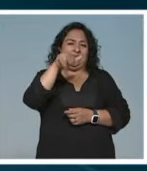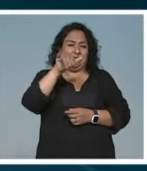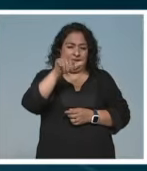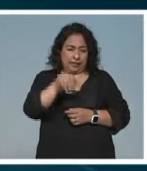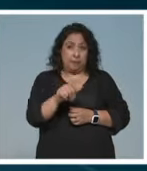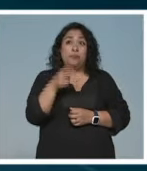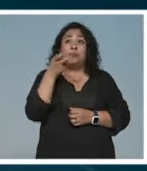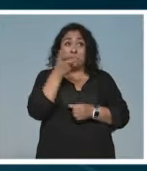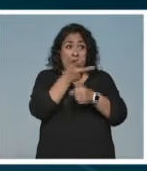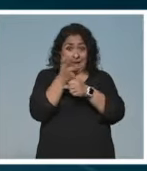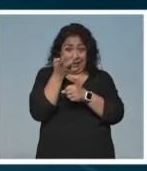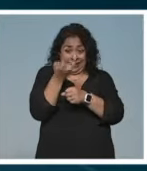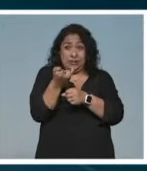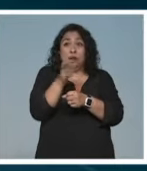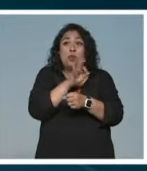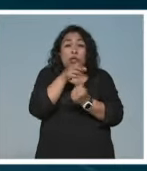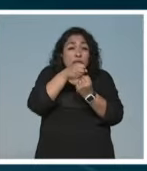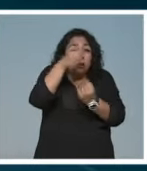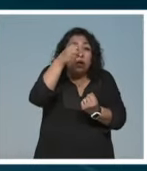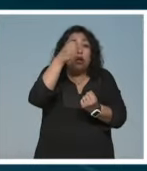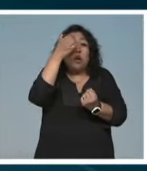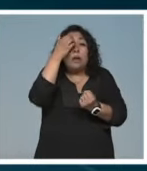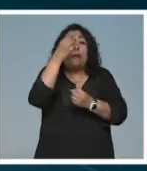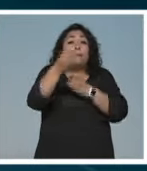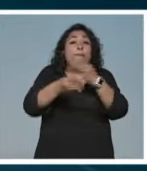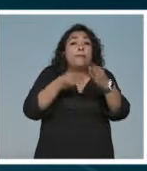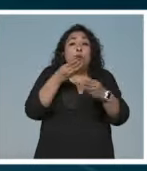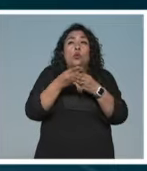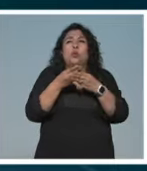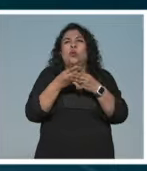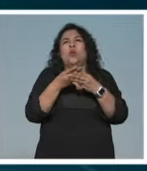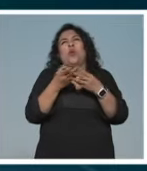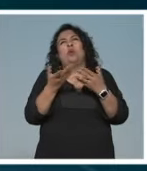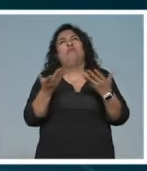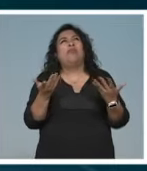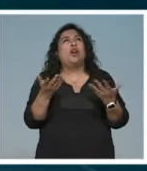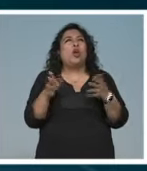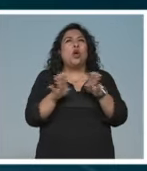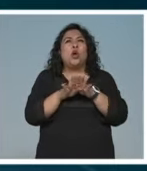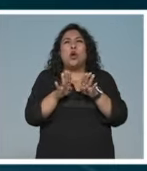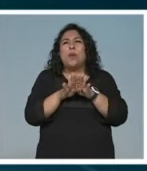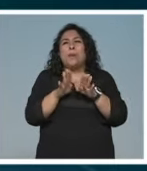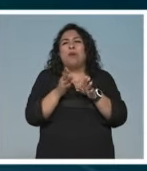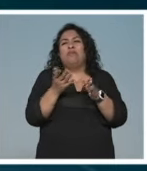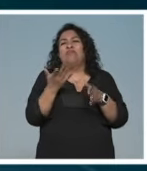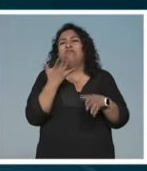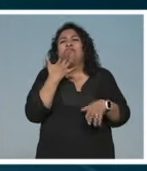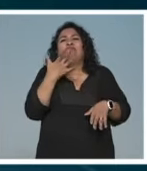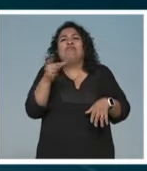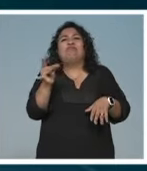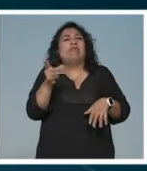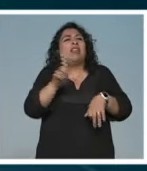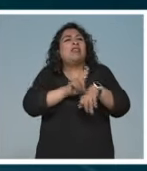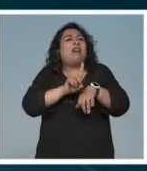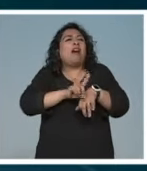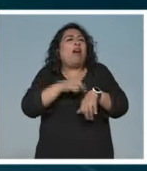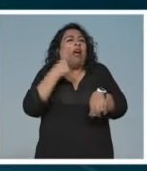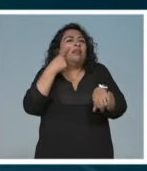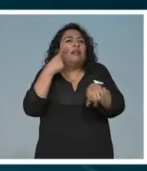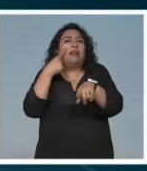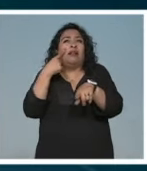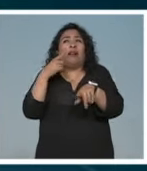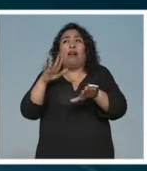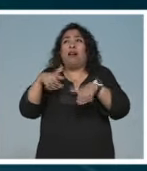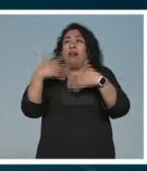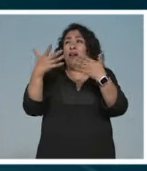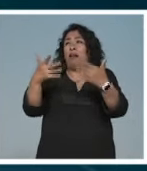logra realizar es adentrarnos en el mundo de lo mundano, vamos a decir, las cosas más simples del día a día, mientras pues, el horror del